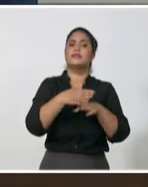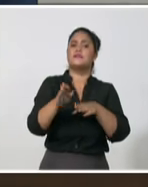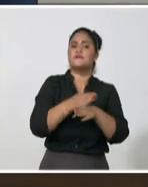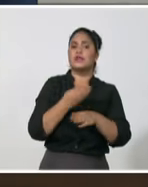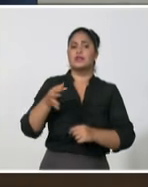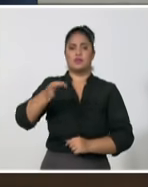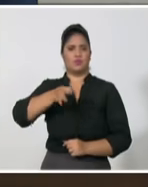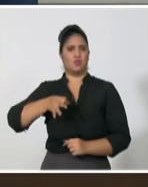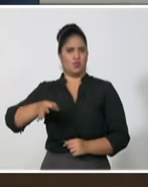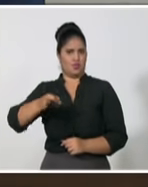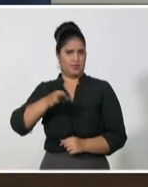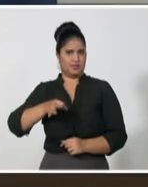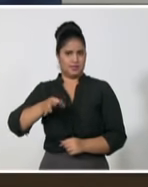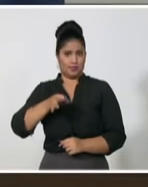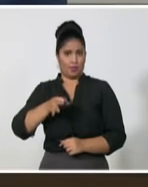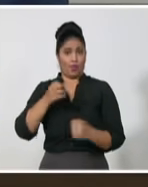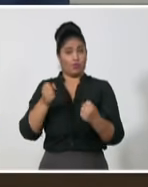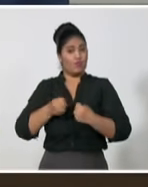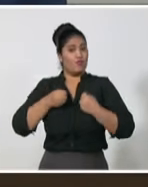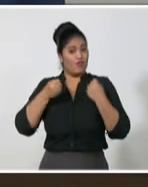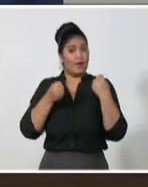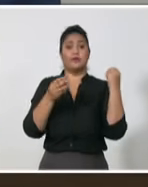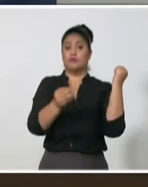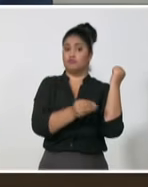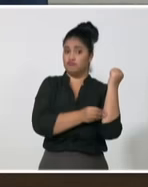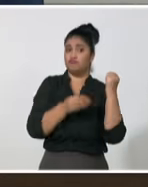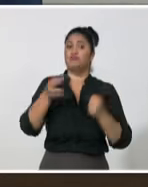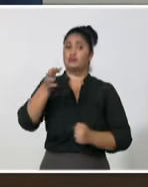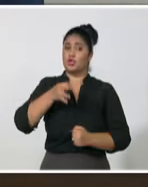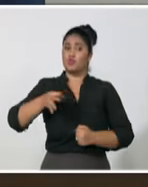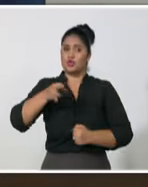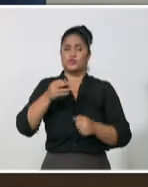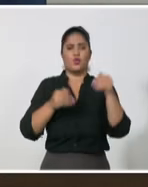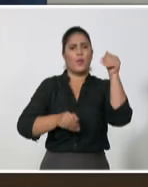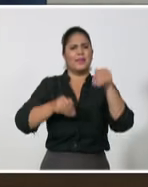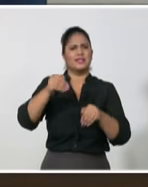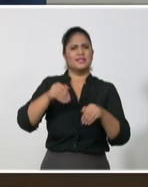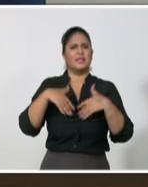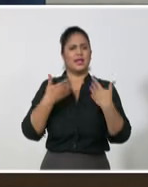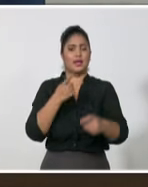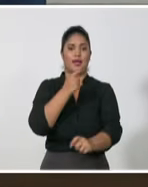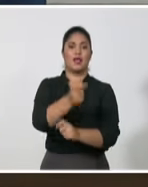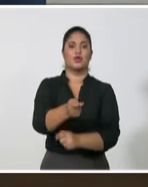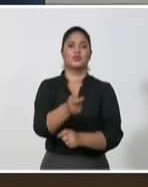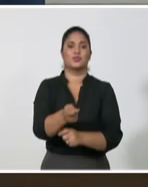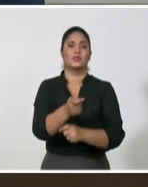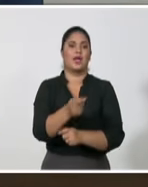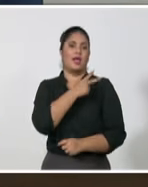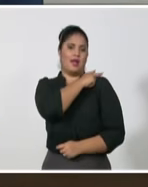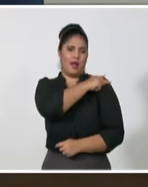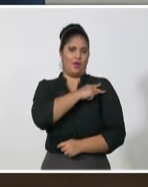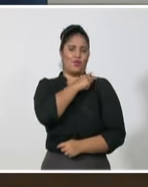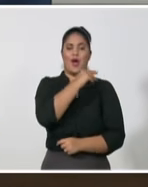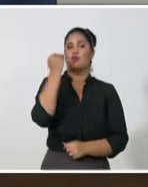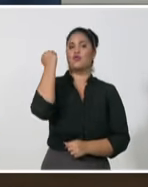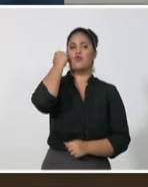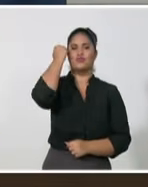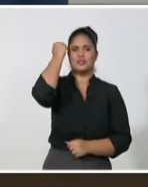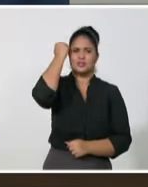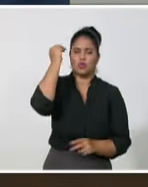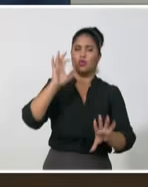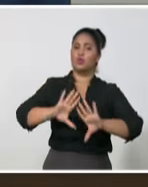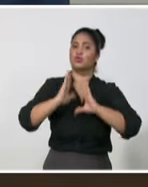fortalezas que tiene el municipio que además tiene que participar no sólo en la formación de los cuadros y el potencial humano